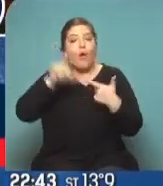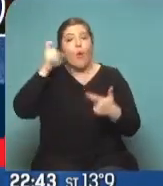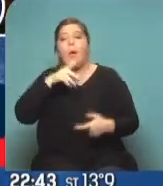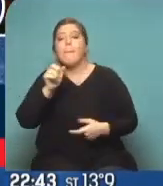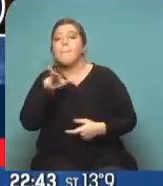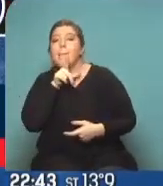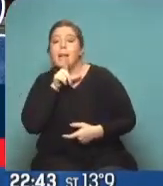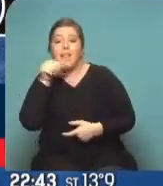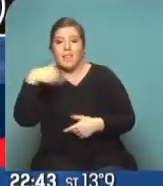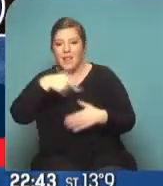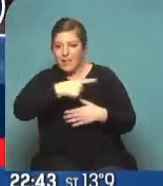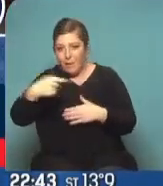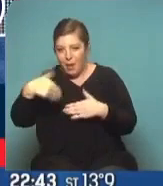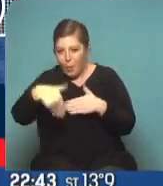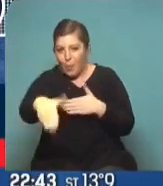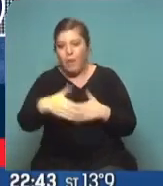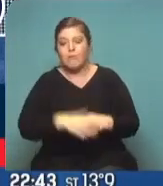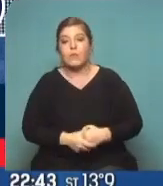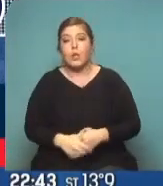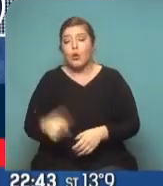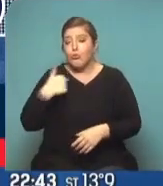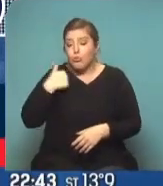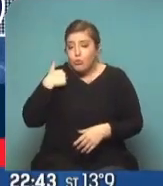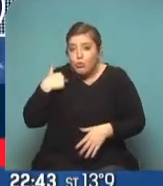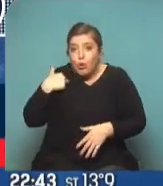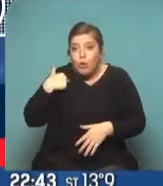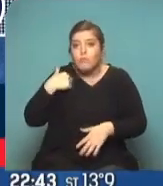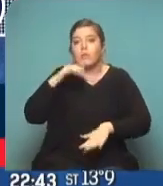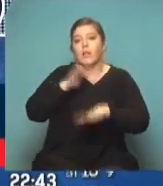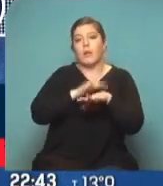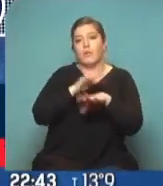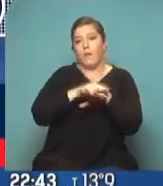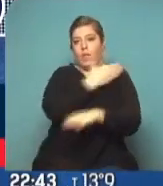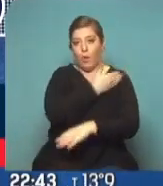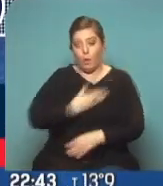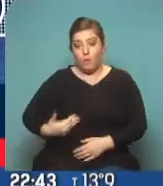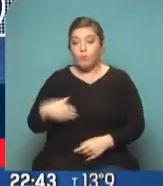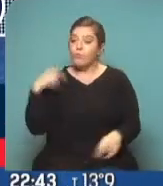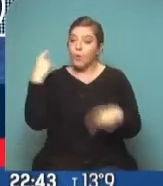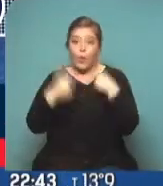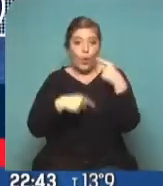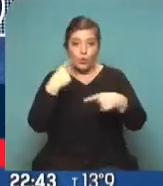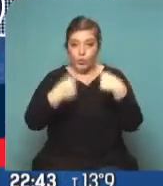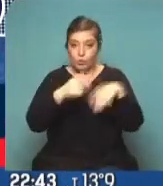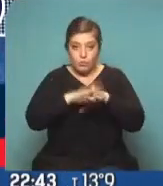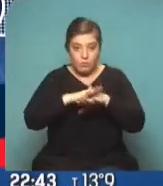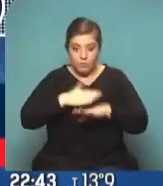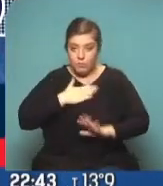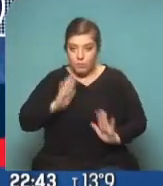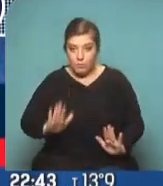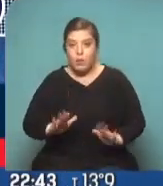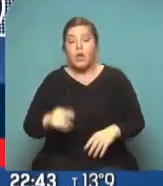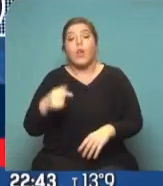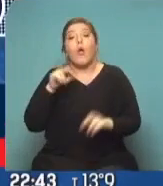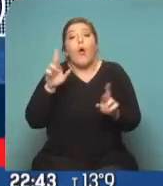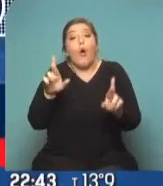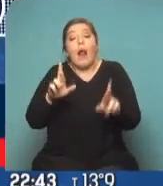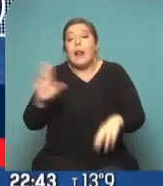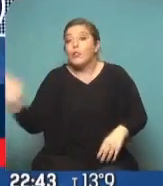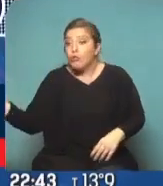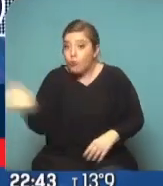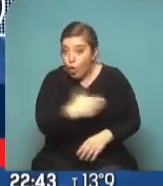tengo toda la responsabilidad de gobernar, la voy a seguir asumiendo y espero que todos tengan el mismo